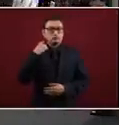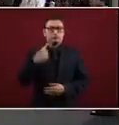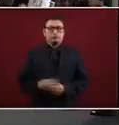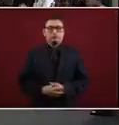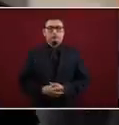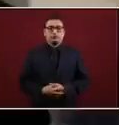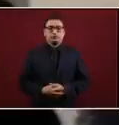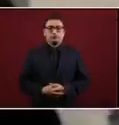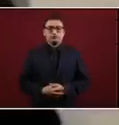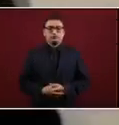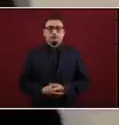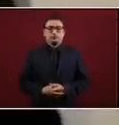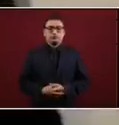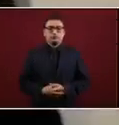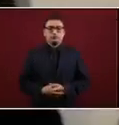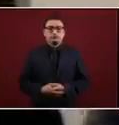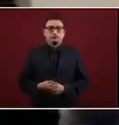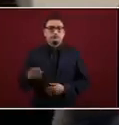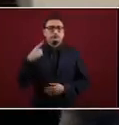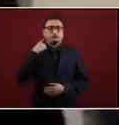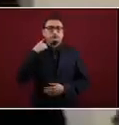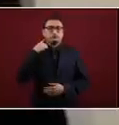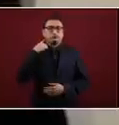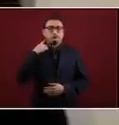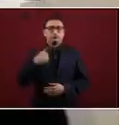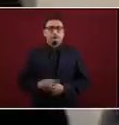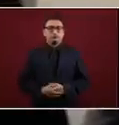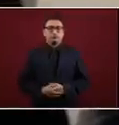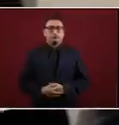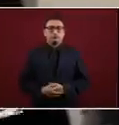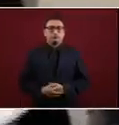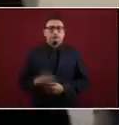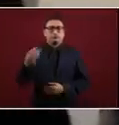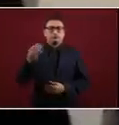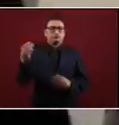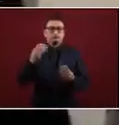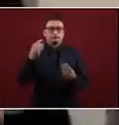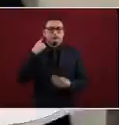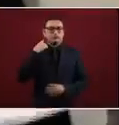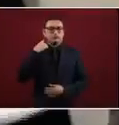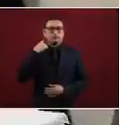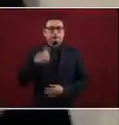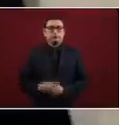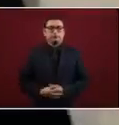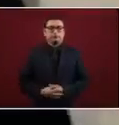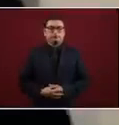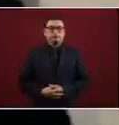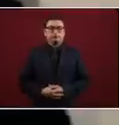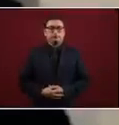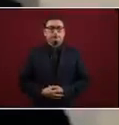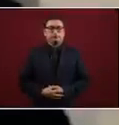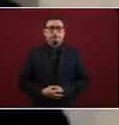dando. Pero ustedes no estaban dando nada de información hasta hoy. Y esta aclaración es 2 semanas después. Esta aclaración es 2 semanas